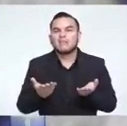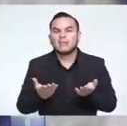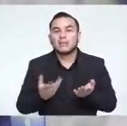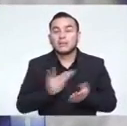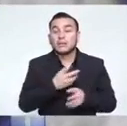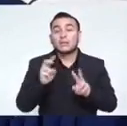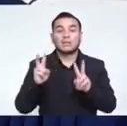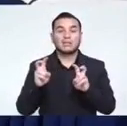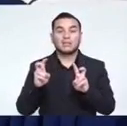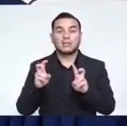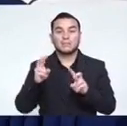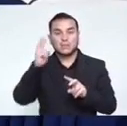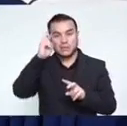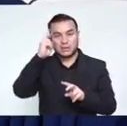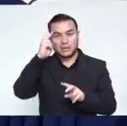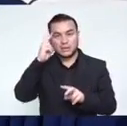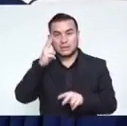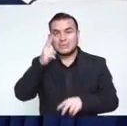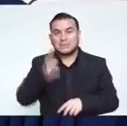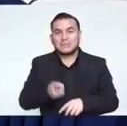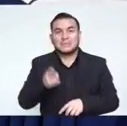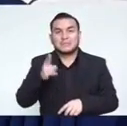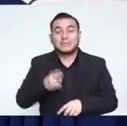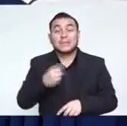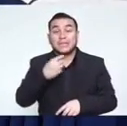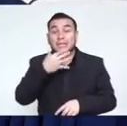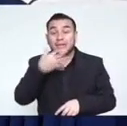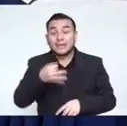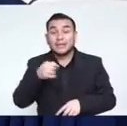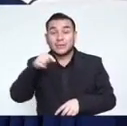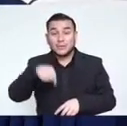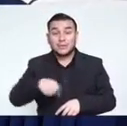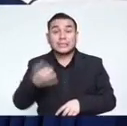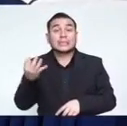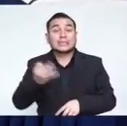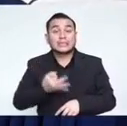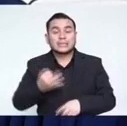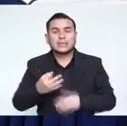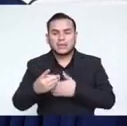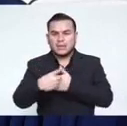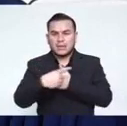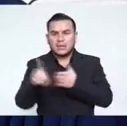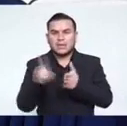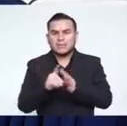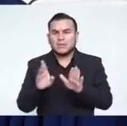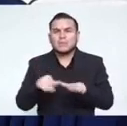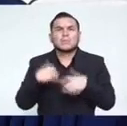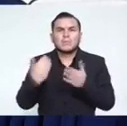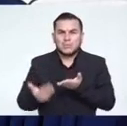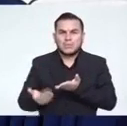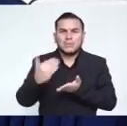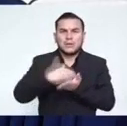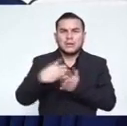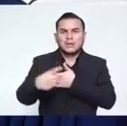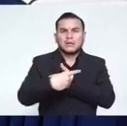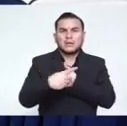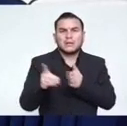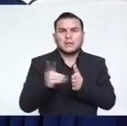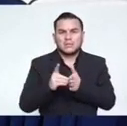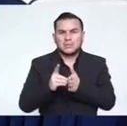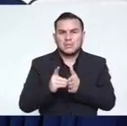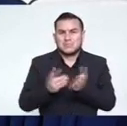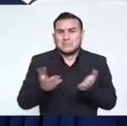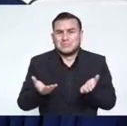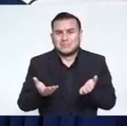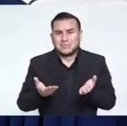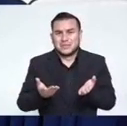en estos temas, llevándolos así. Ya es hora, no sé cuál es el miedo que tienen los diputados de salir de la asamblea. O sea, no lo